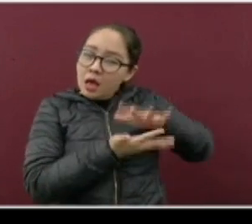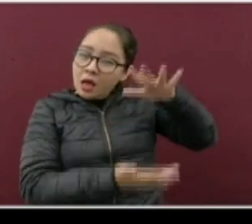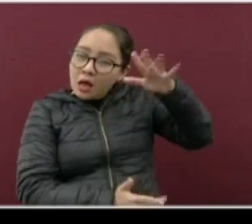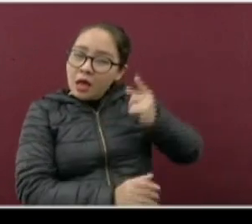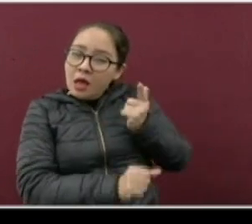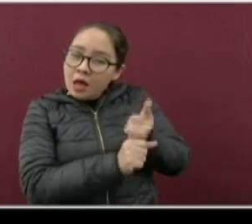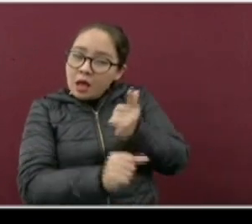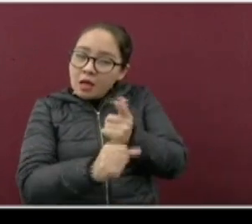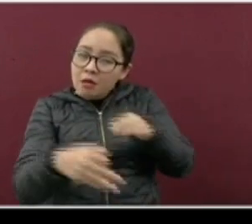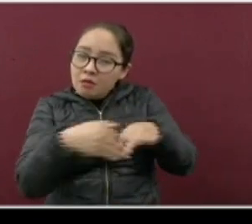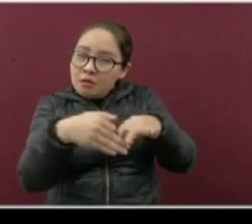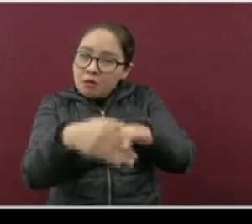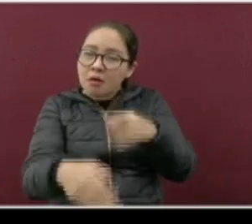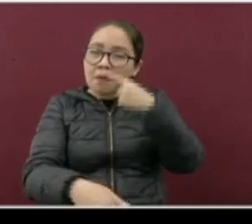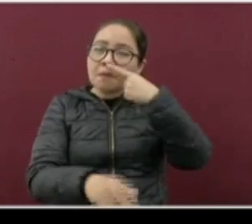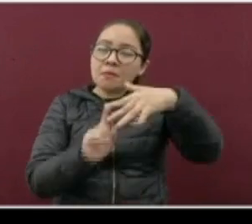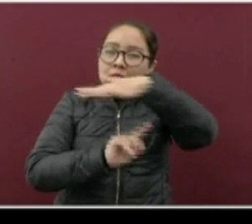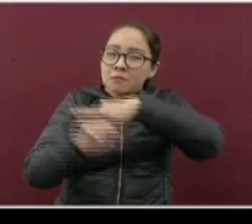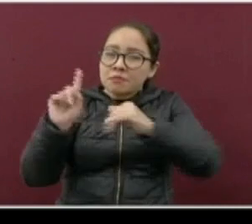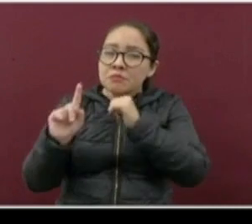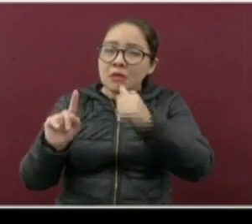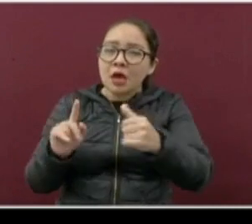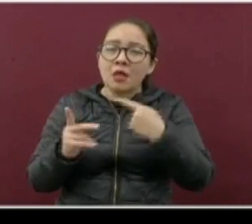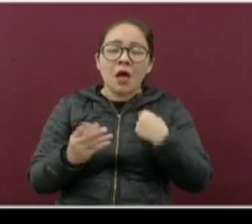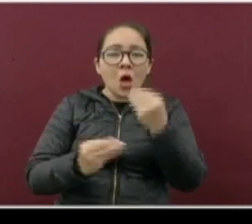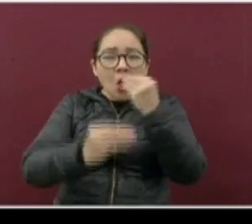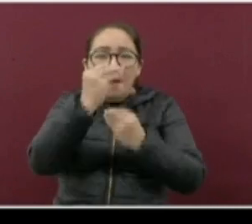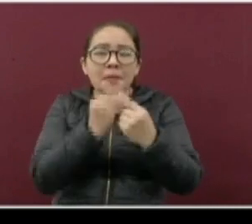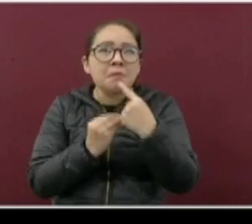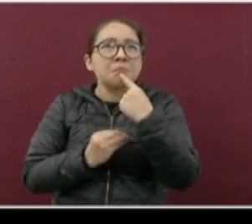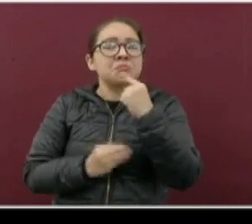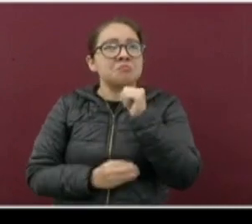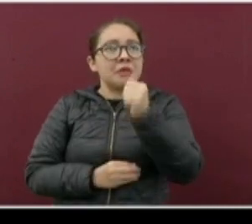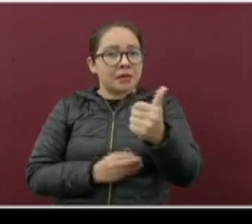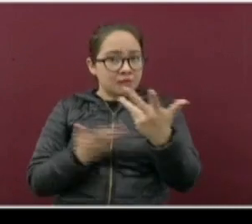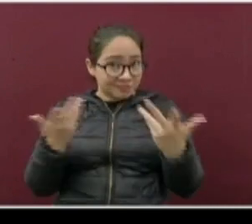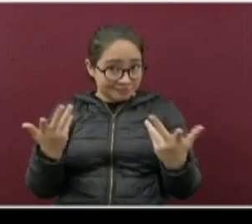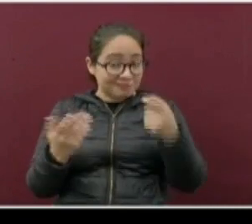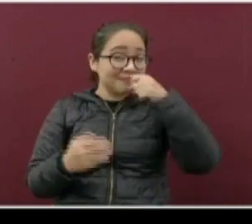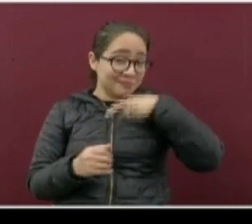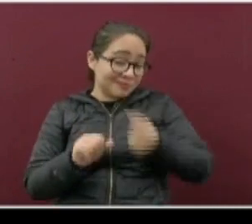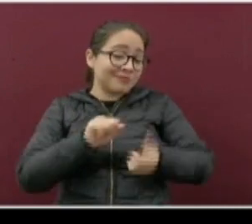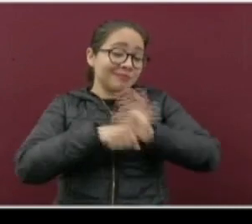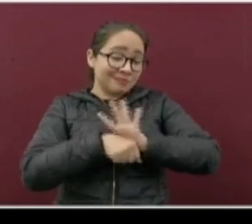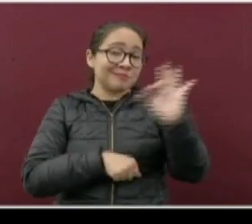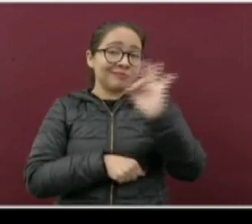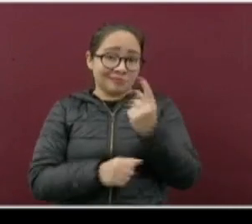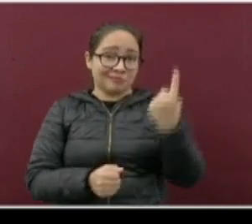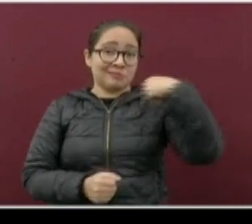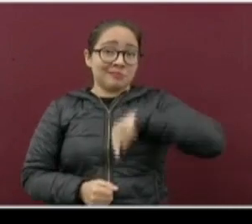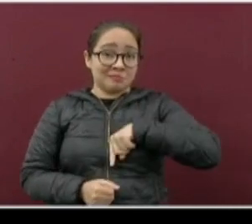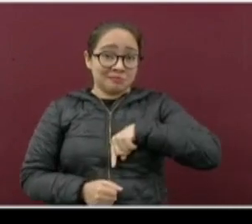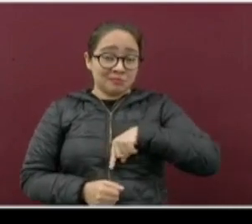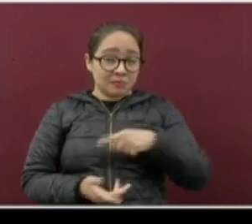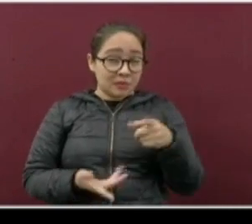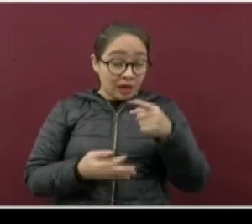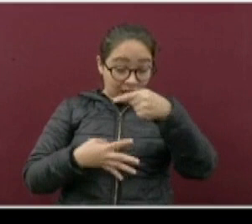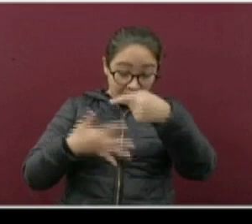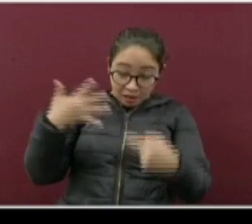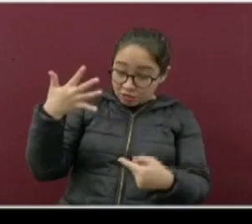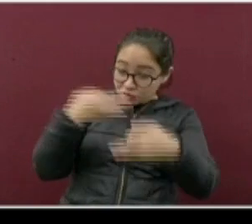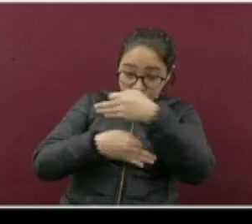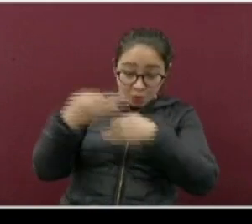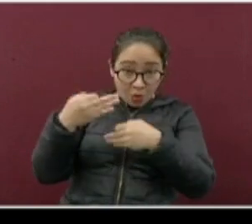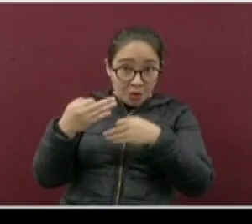del olfato y modificación en la percepción de los sabores. Fíjense, no siempre se presentan todos estos